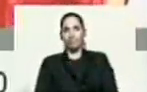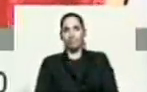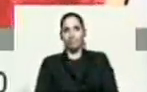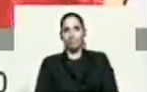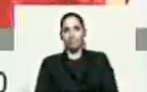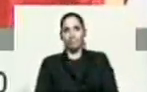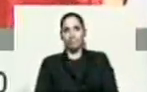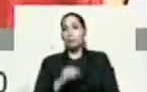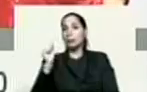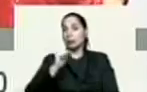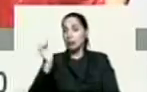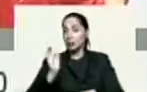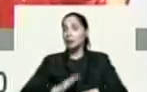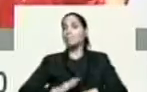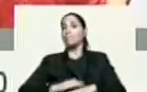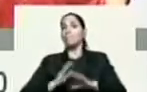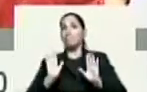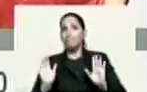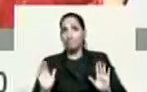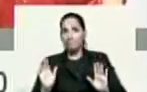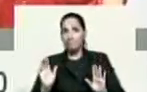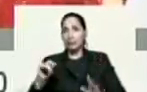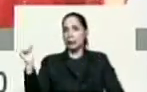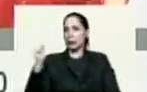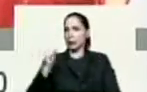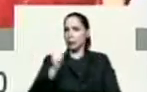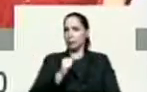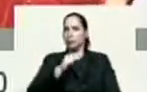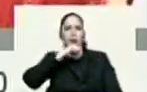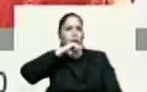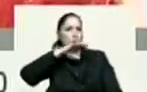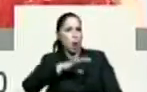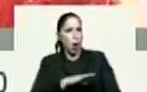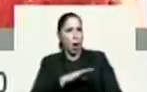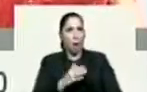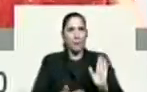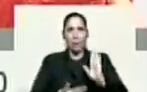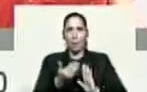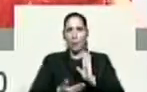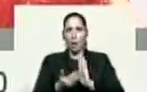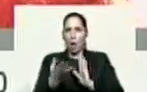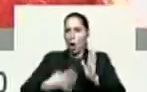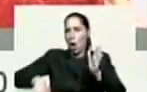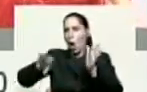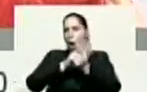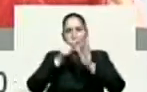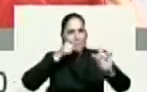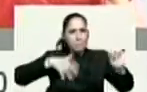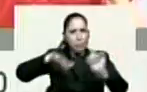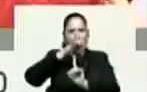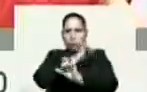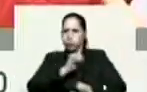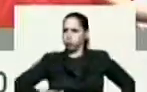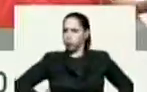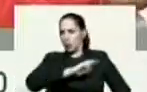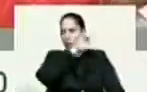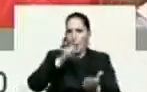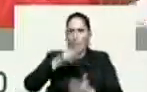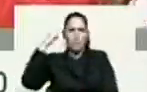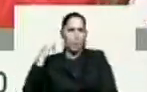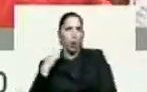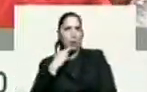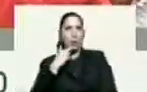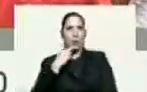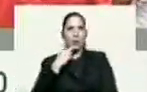si pasó, pasó un hecho histórico. Nuevamente el pueblo y la Fuerza Armada Nacional